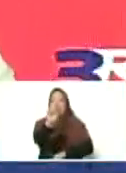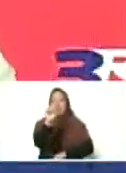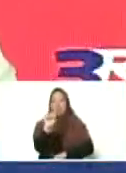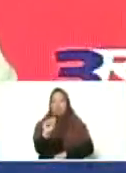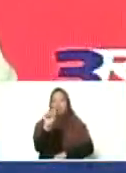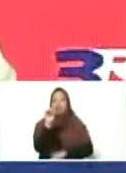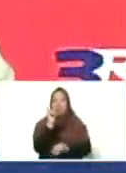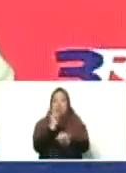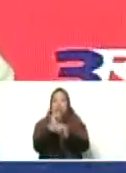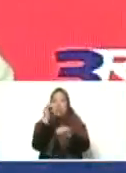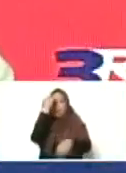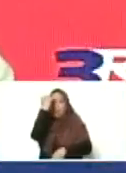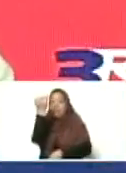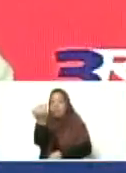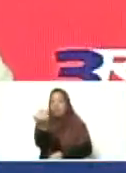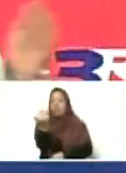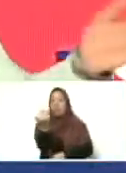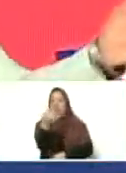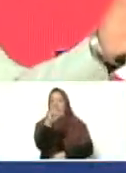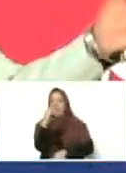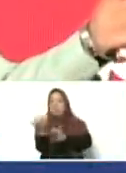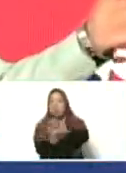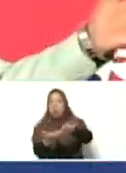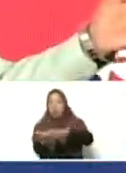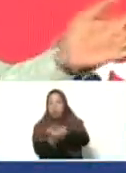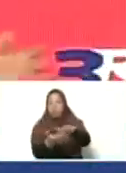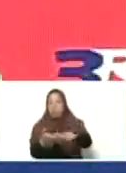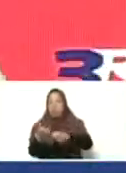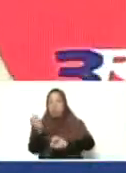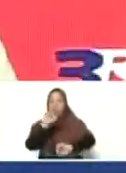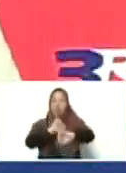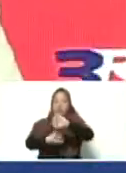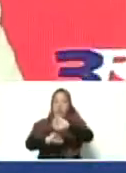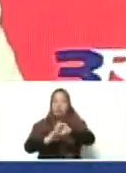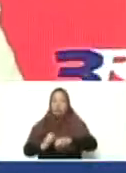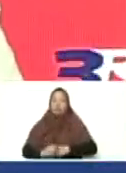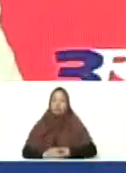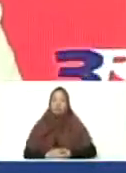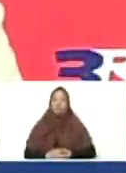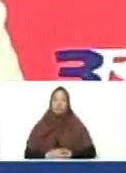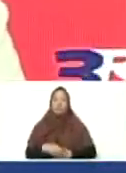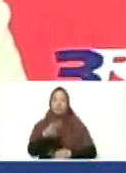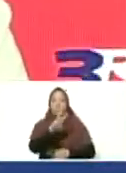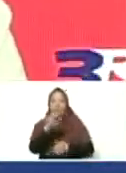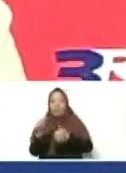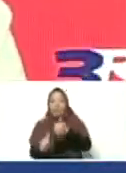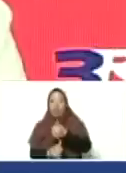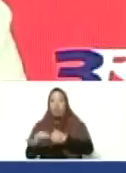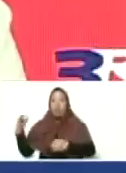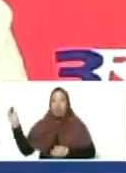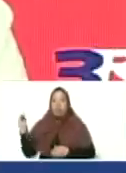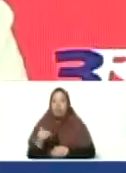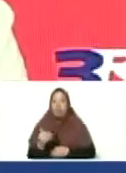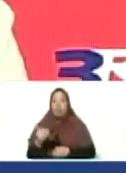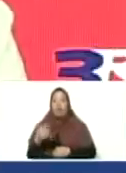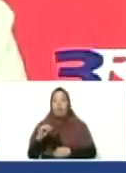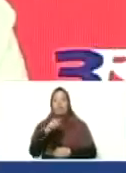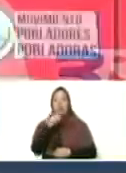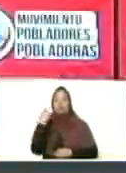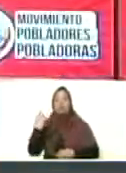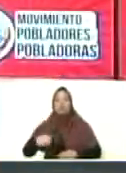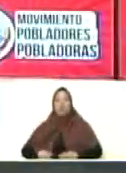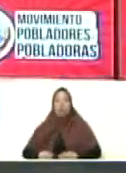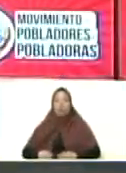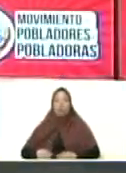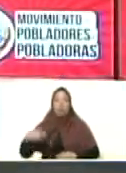de frente yo quisiera bueno la vicepresidenta viene llegando de san petesburgo también